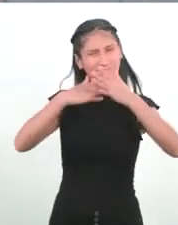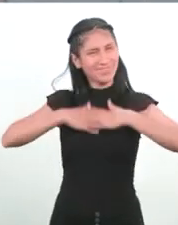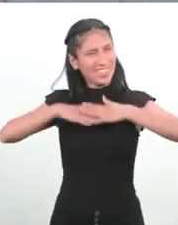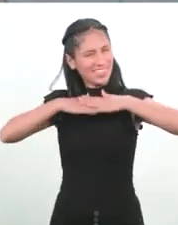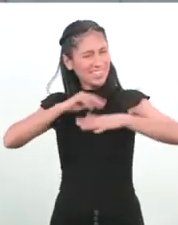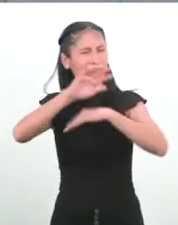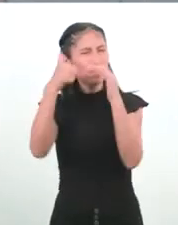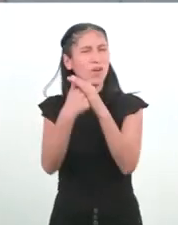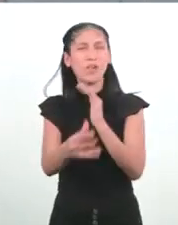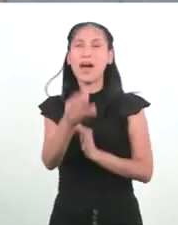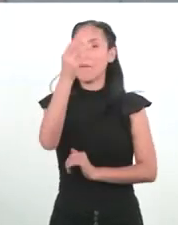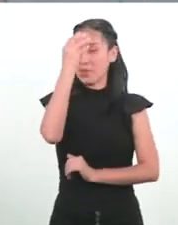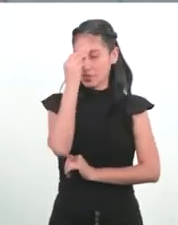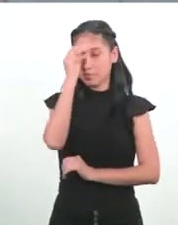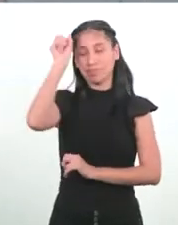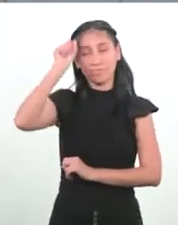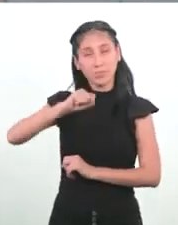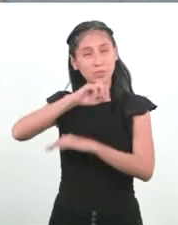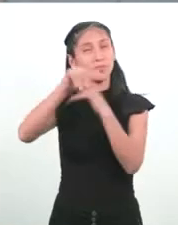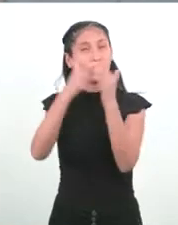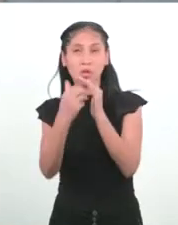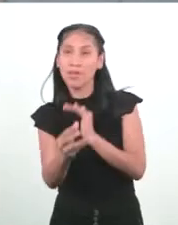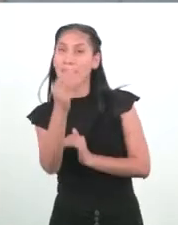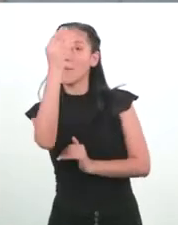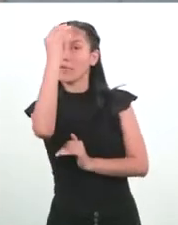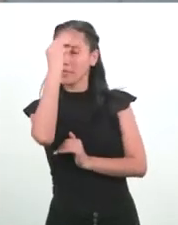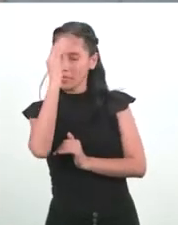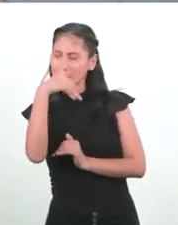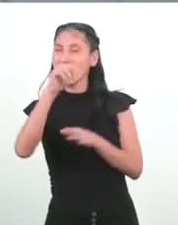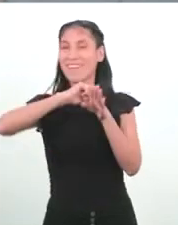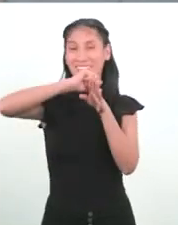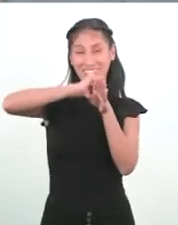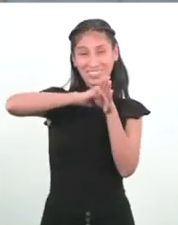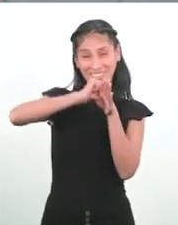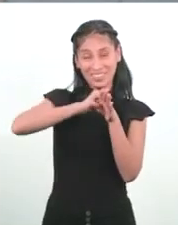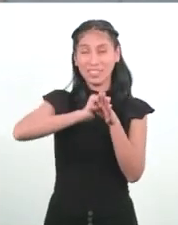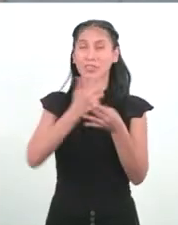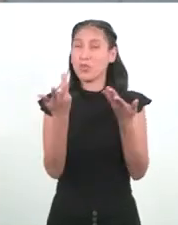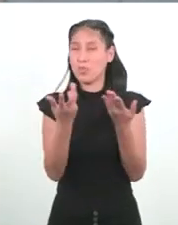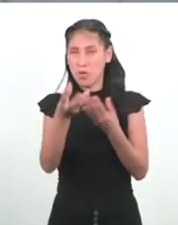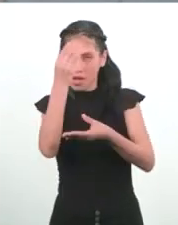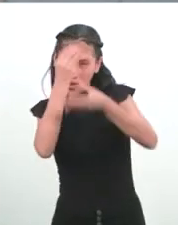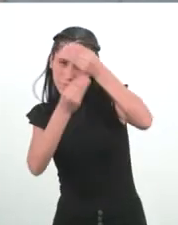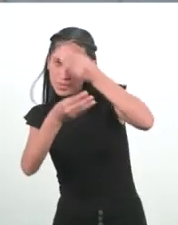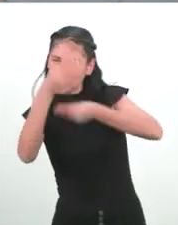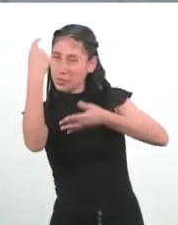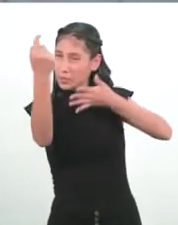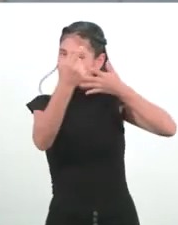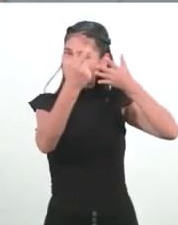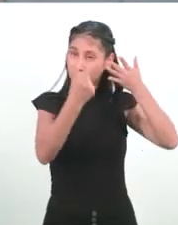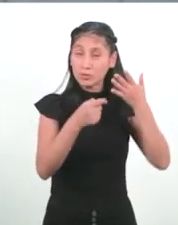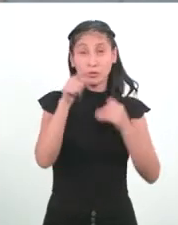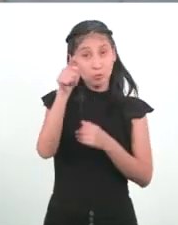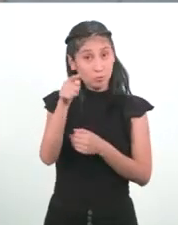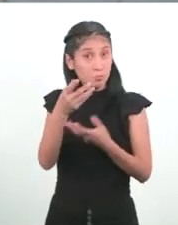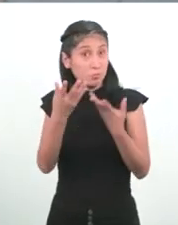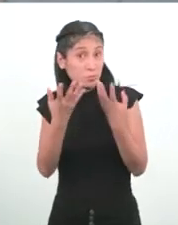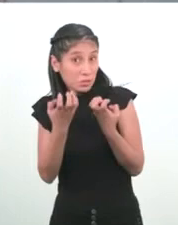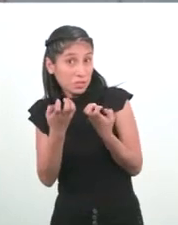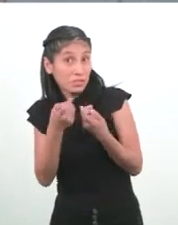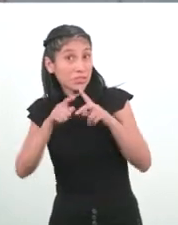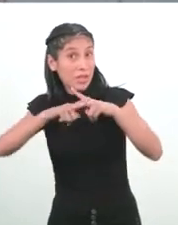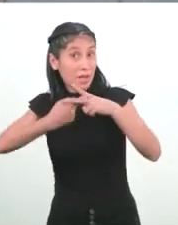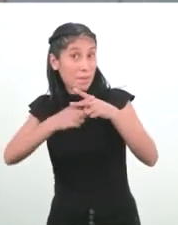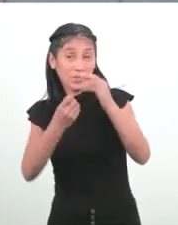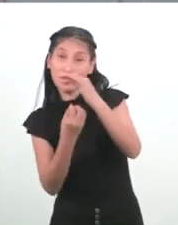eso estamos, para aprender y poner en práctica lo aprendido. Hay muchas maneras de aprender y como quieres empezar Plantiquis, he traído